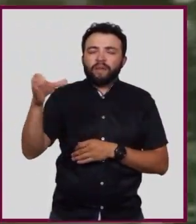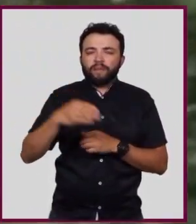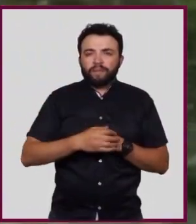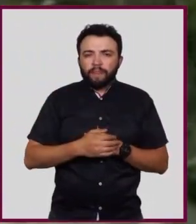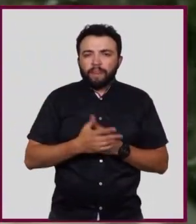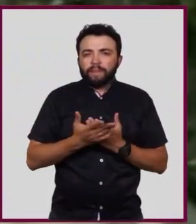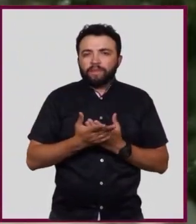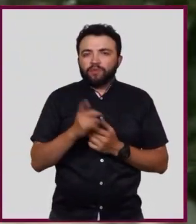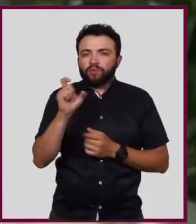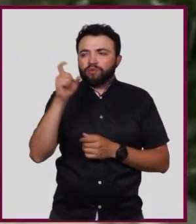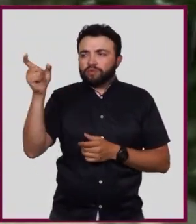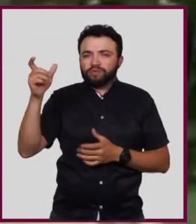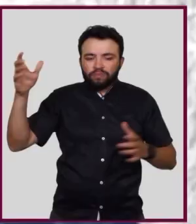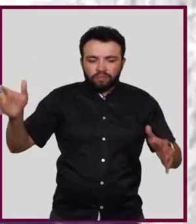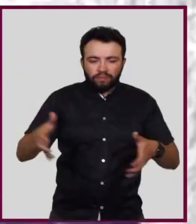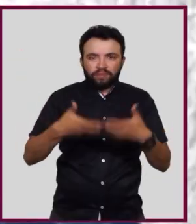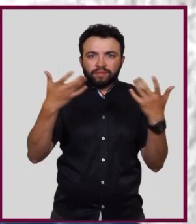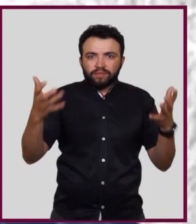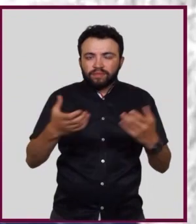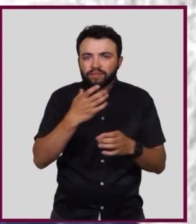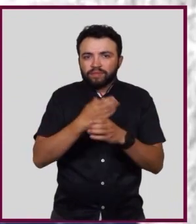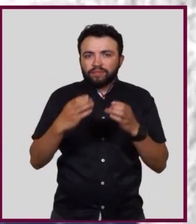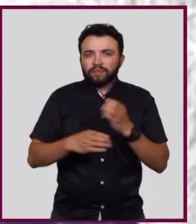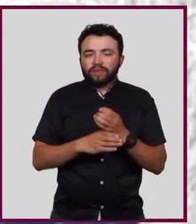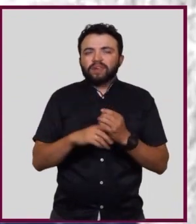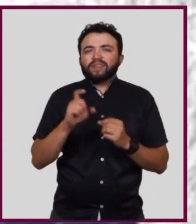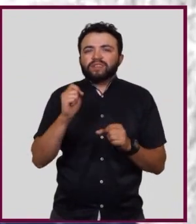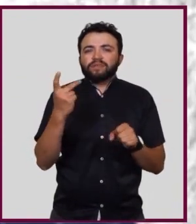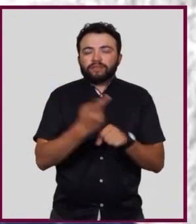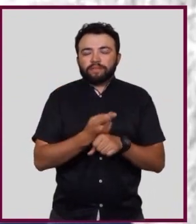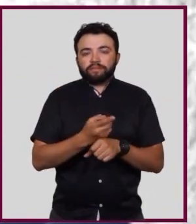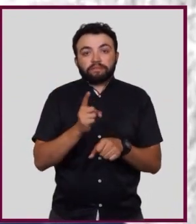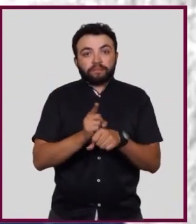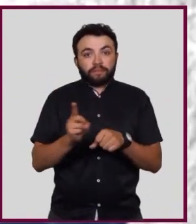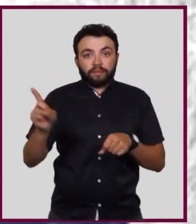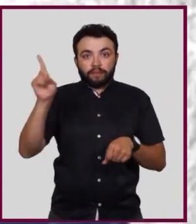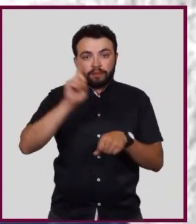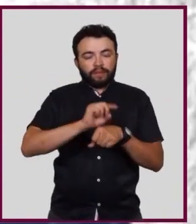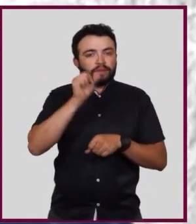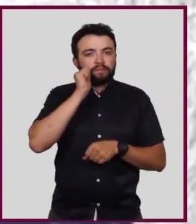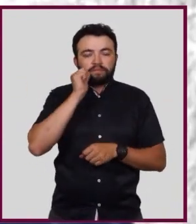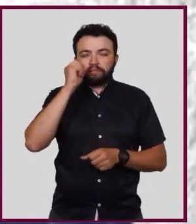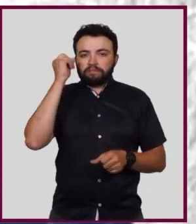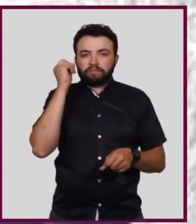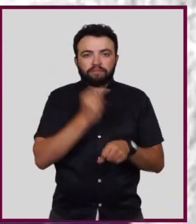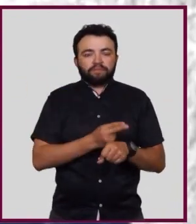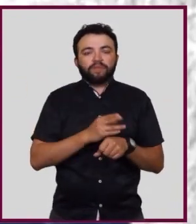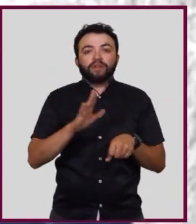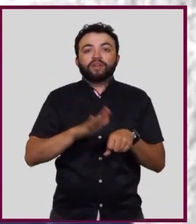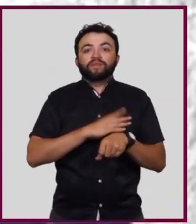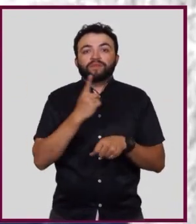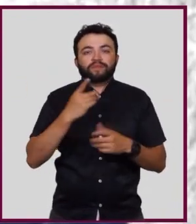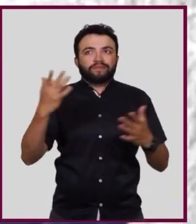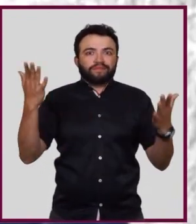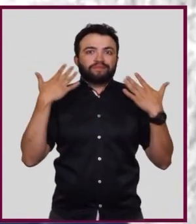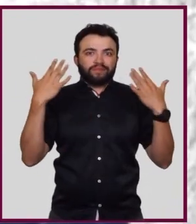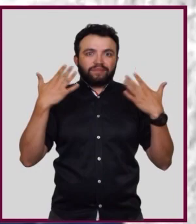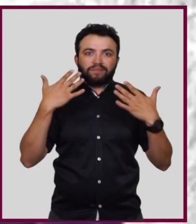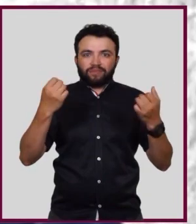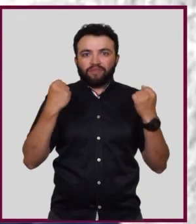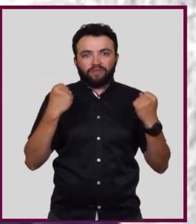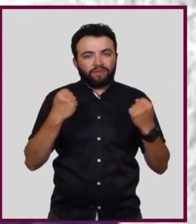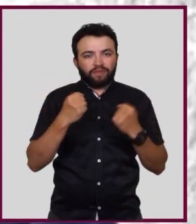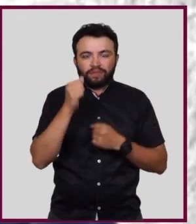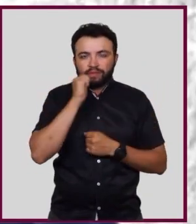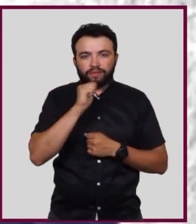trabajo cuando está en una excavación? El día empieza muy temprano porque el calor es bueno allá,